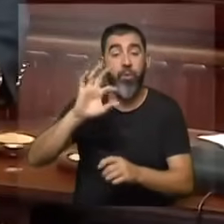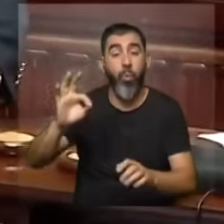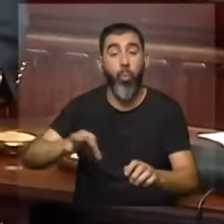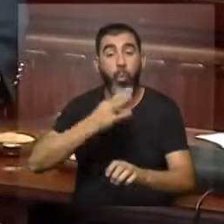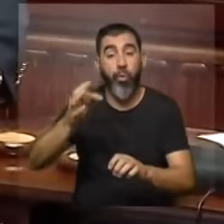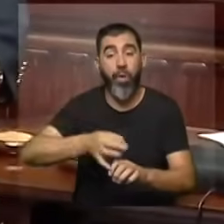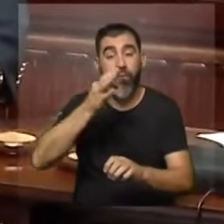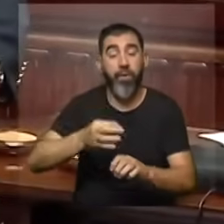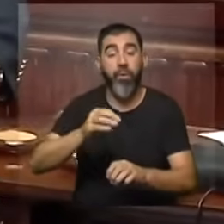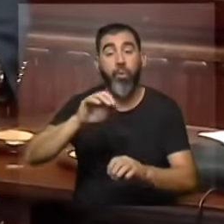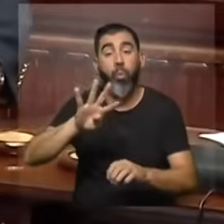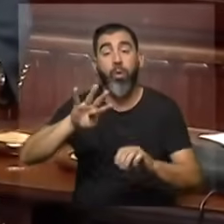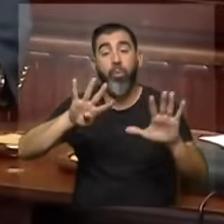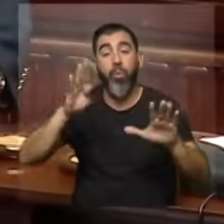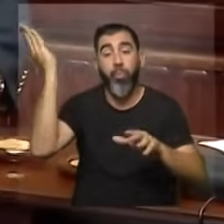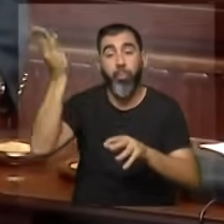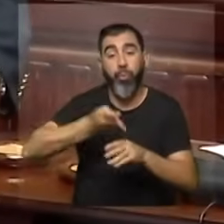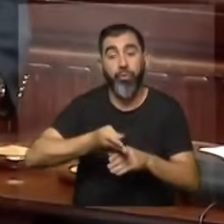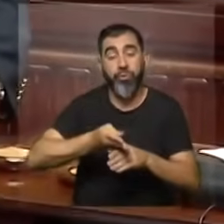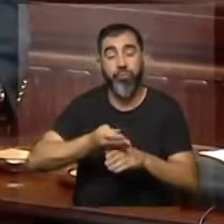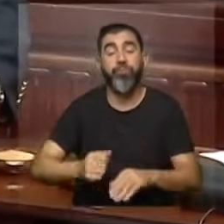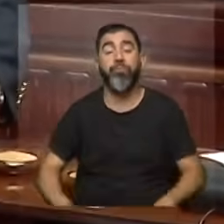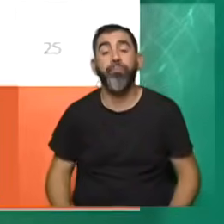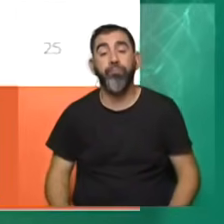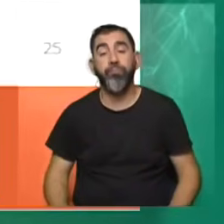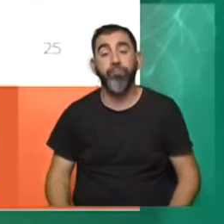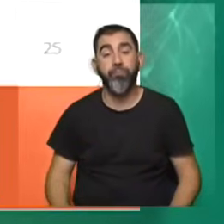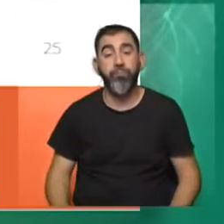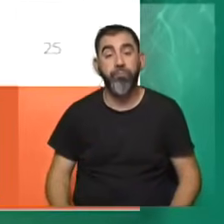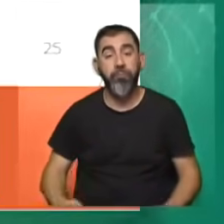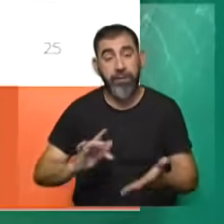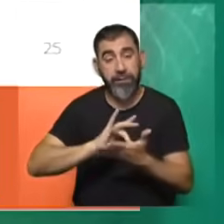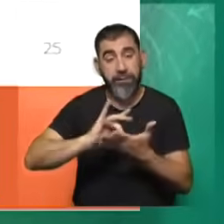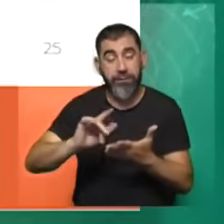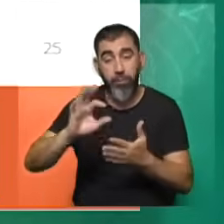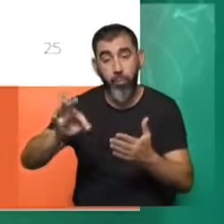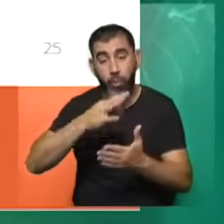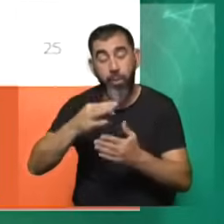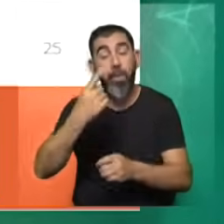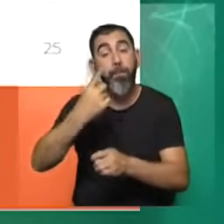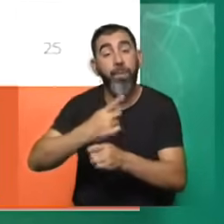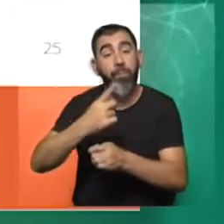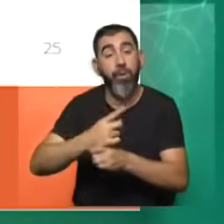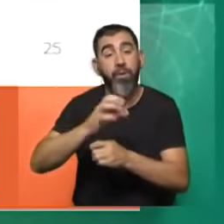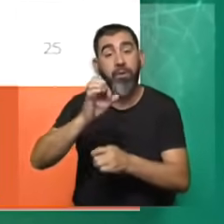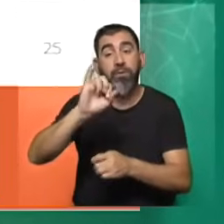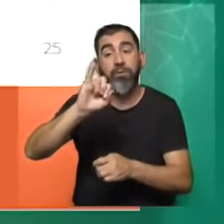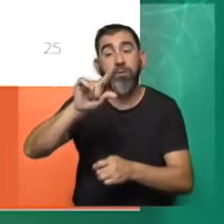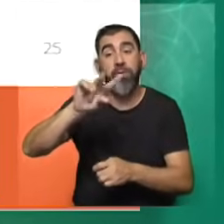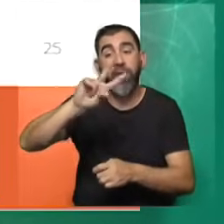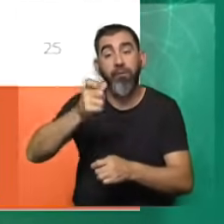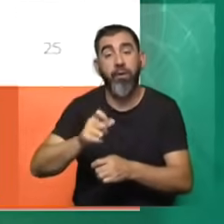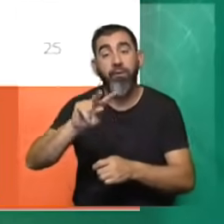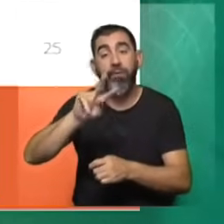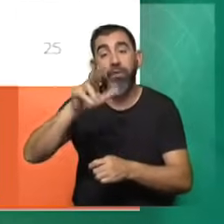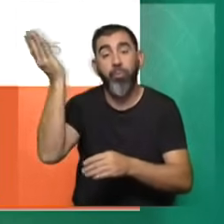bordaberry con 49 de las adhesiones sin bordaberri en escena el primer lugar lo ocupa Robert Silva con